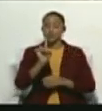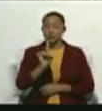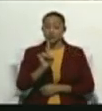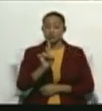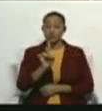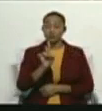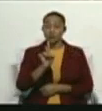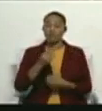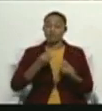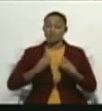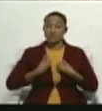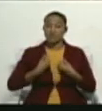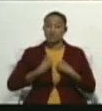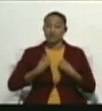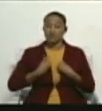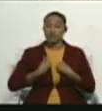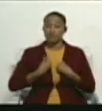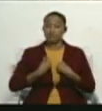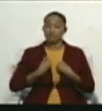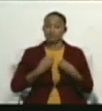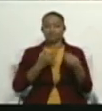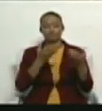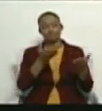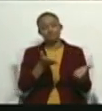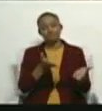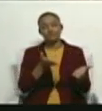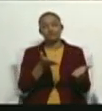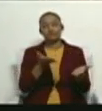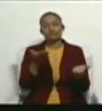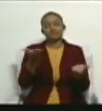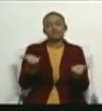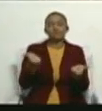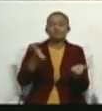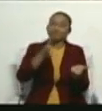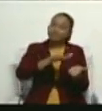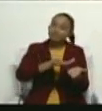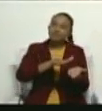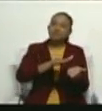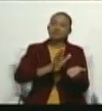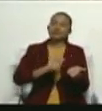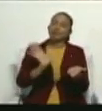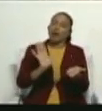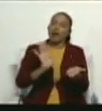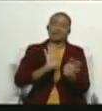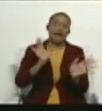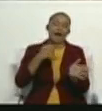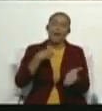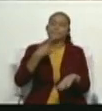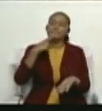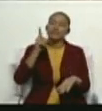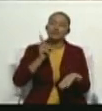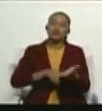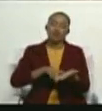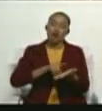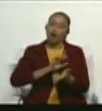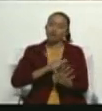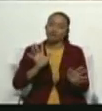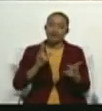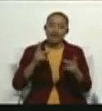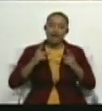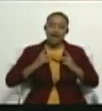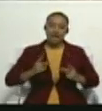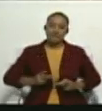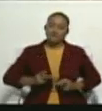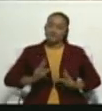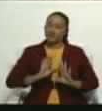de vida, él pudiera cerrar ese capítulo y decir misión cumplida con la vida.